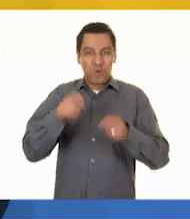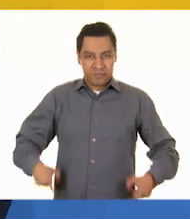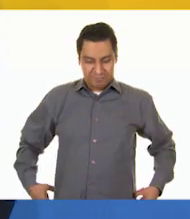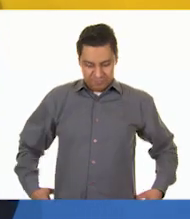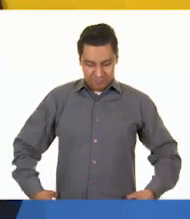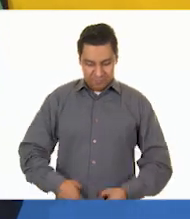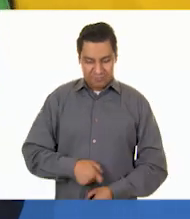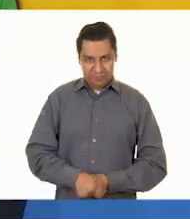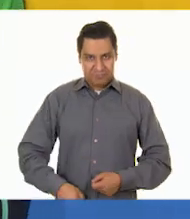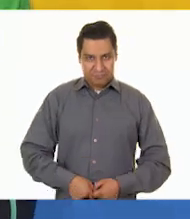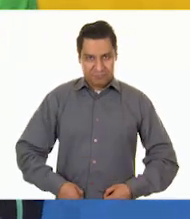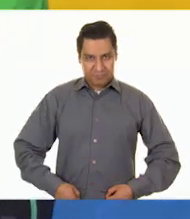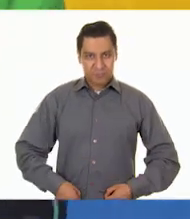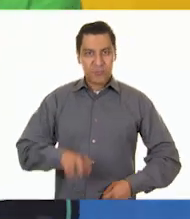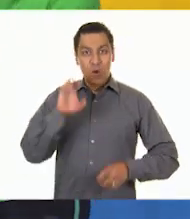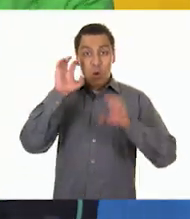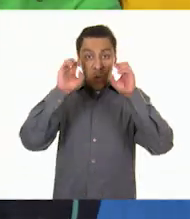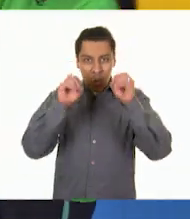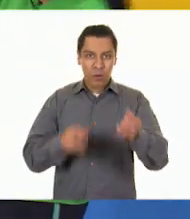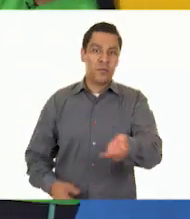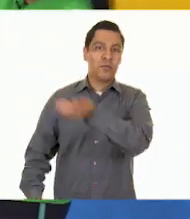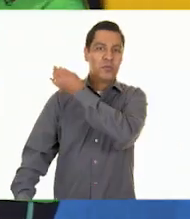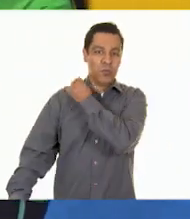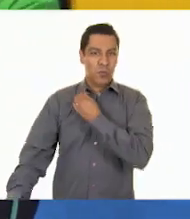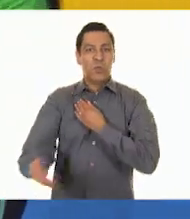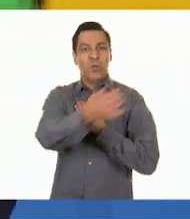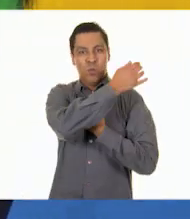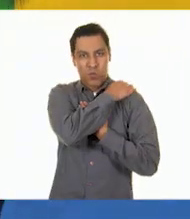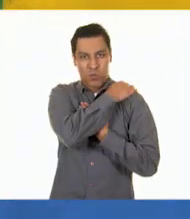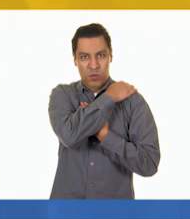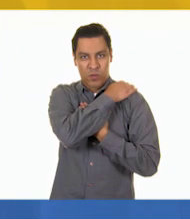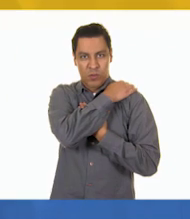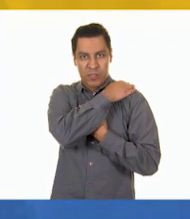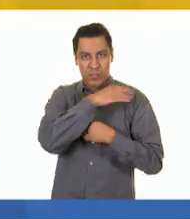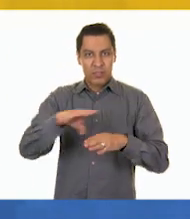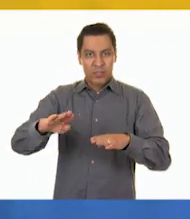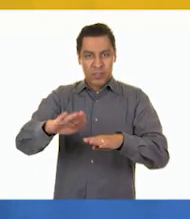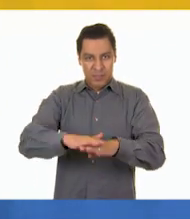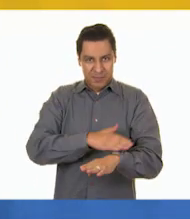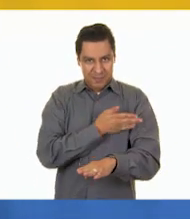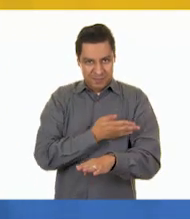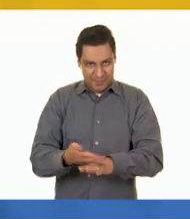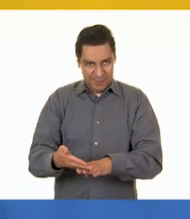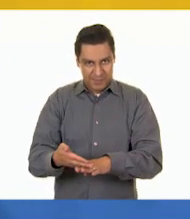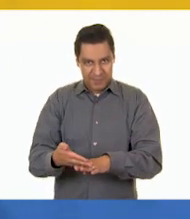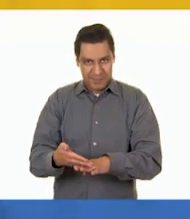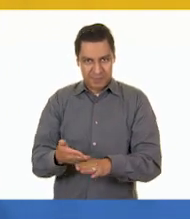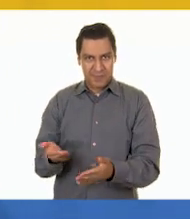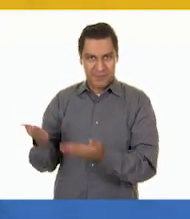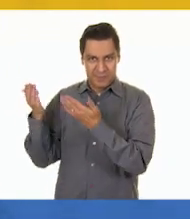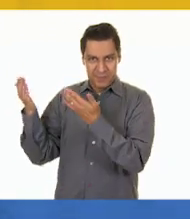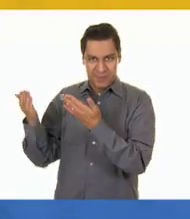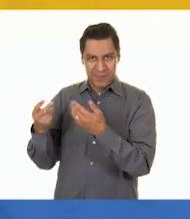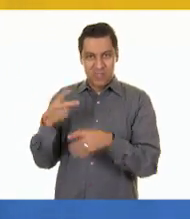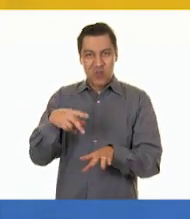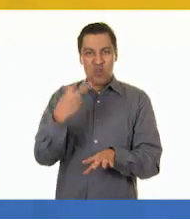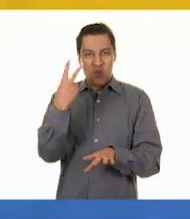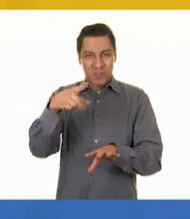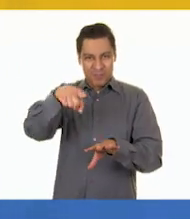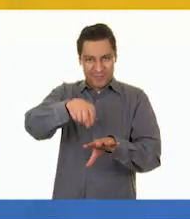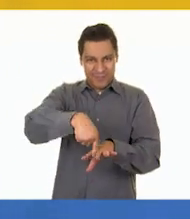o quizá una bufanda y acá estaba la sudadera un par de calcetines y como está dos chanclas